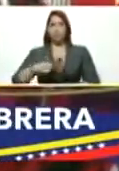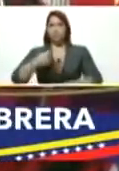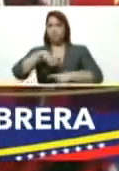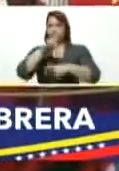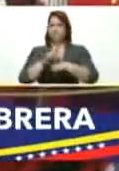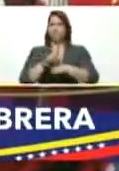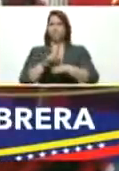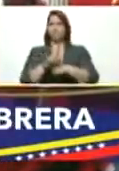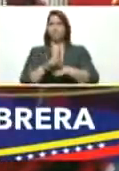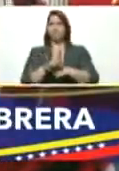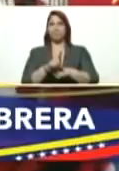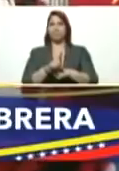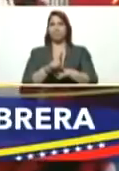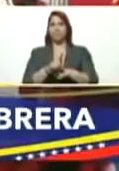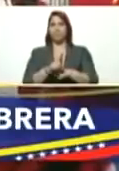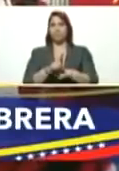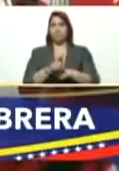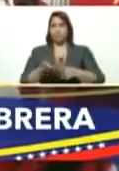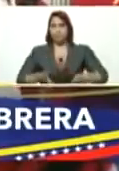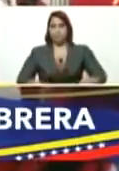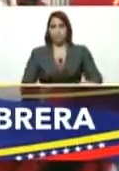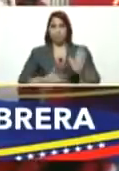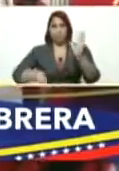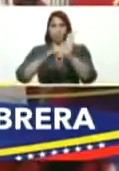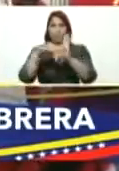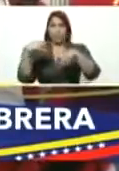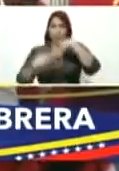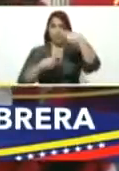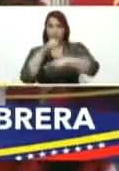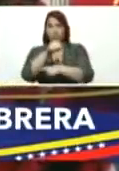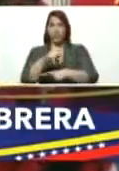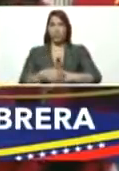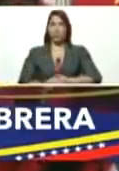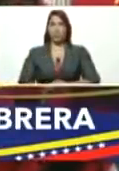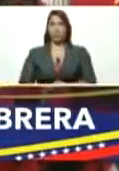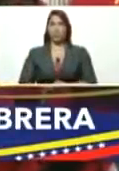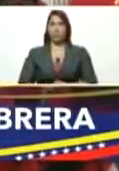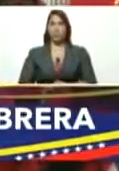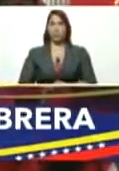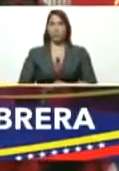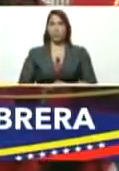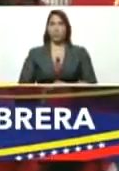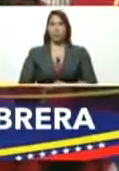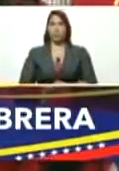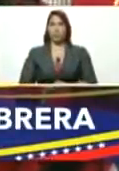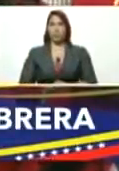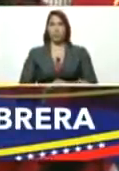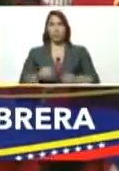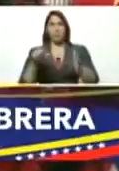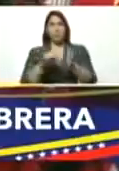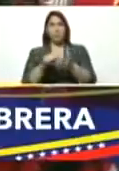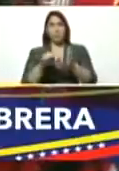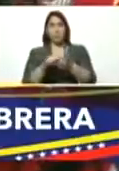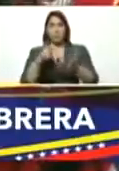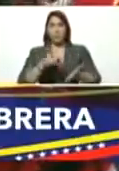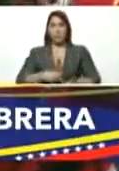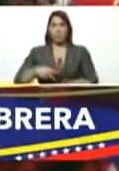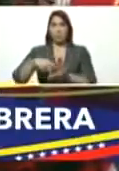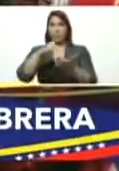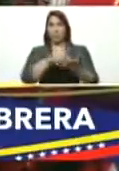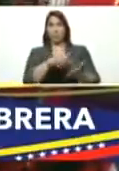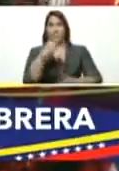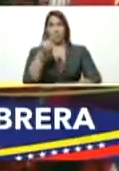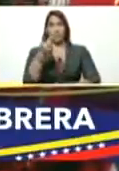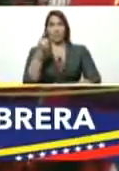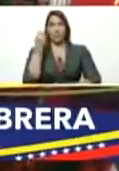de el renacer revolucionario donde participamos en este segundo